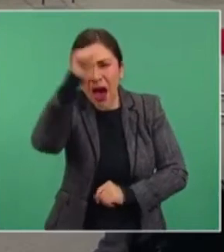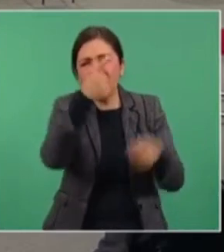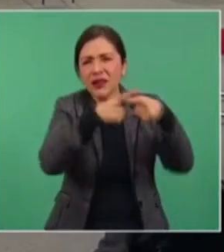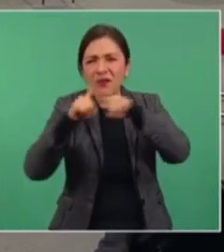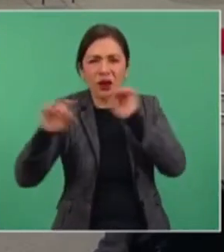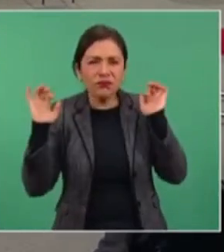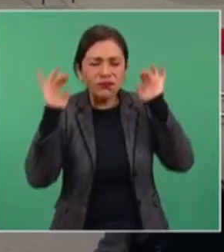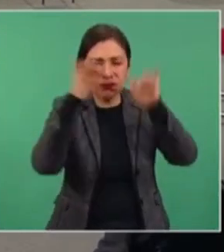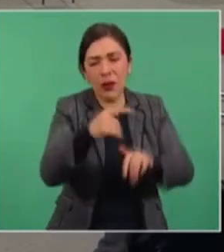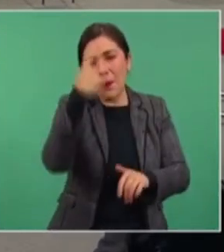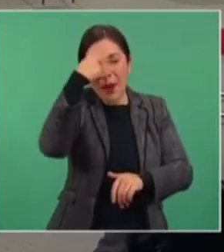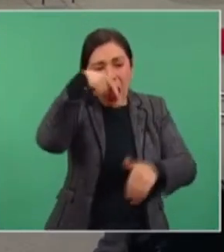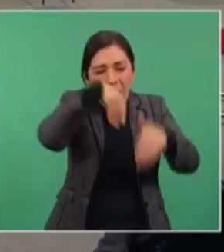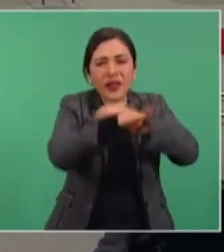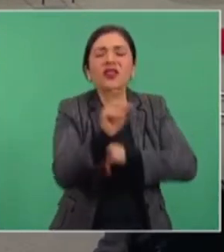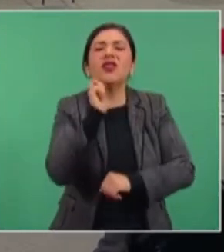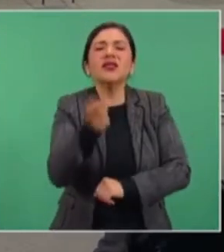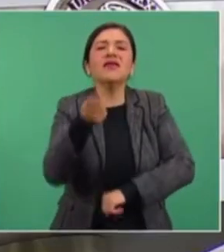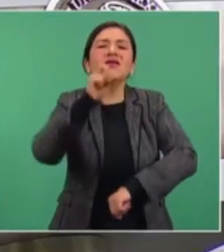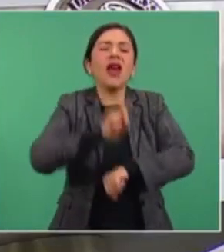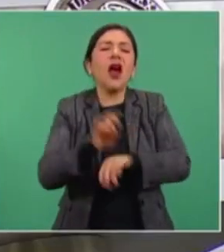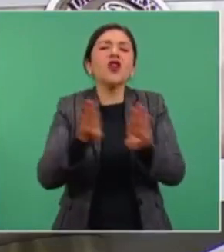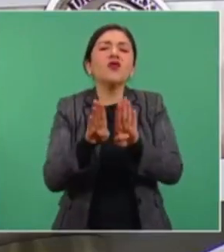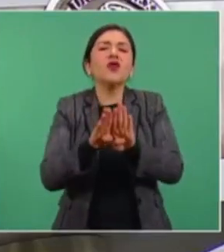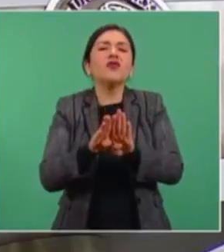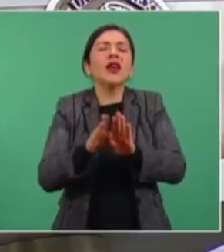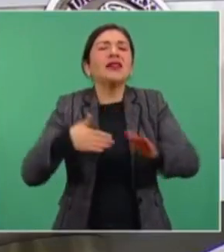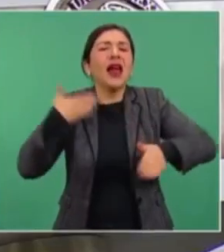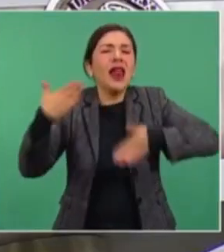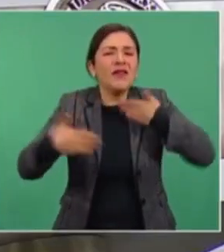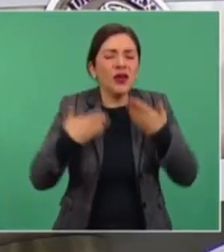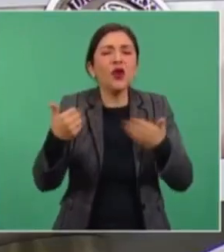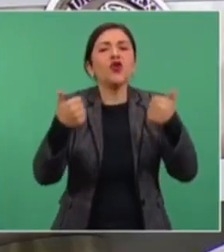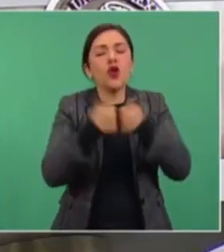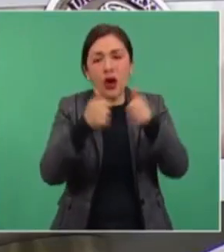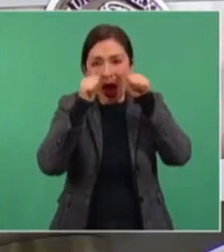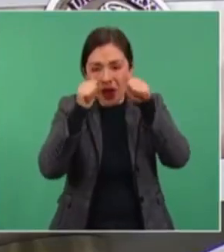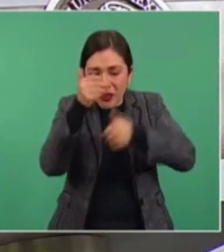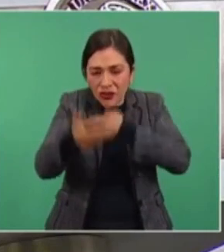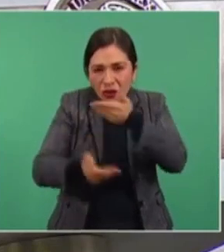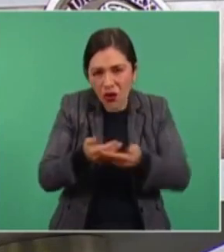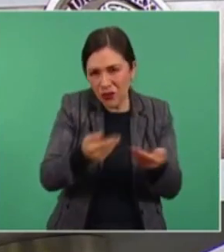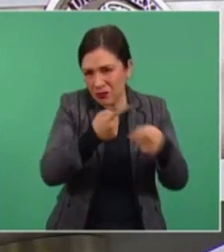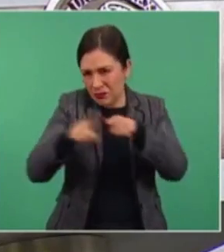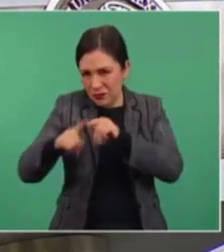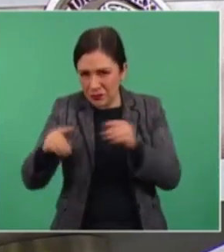espacios celebrativos con sus anexos y servicios.